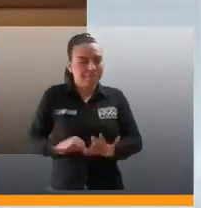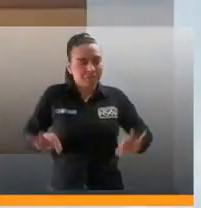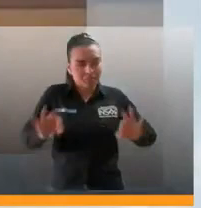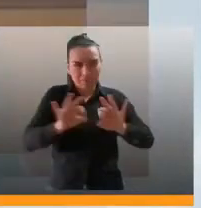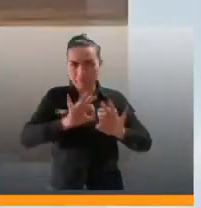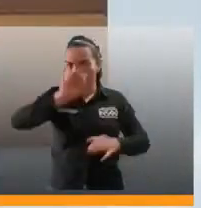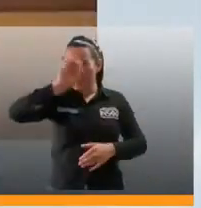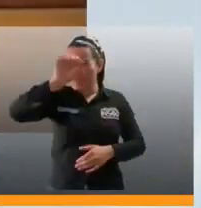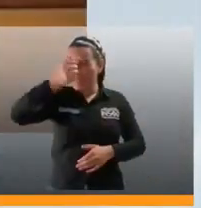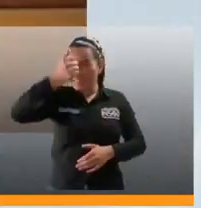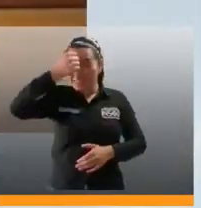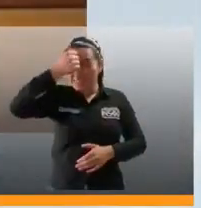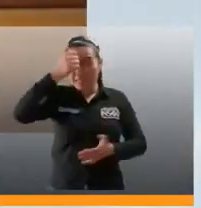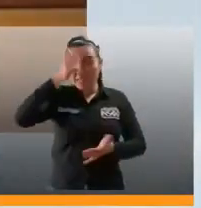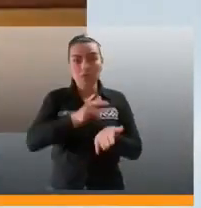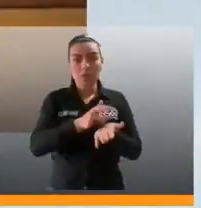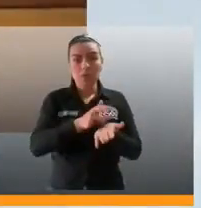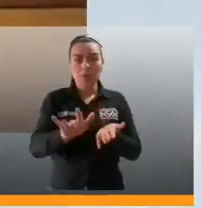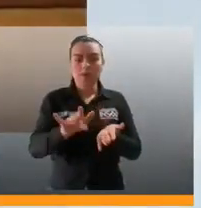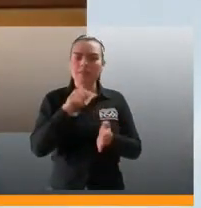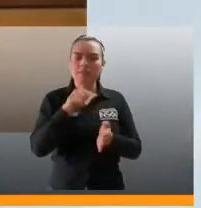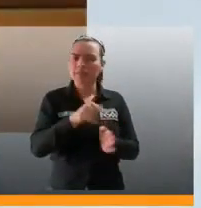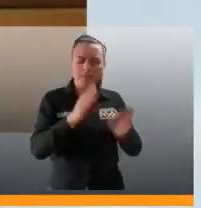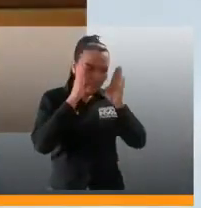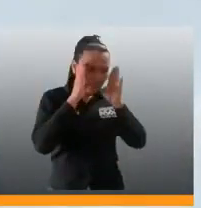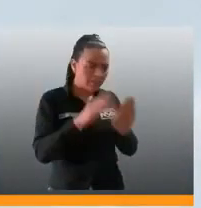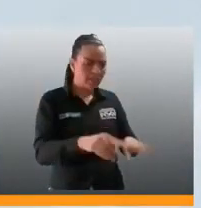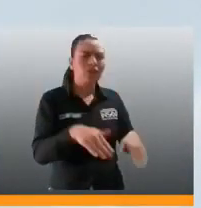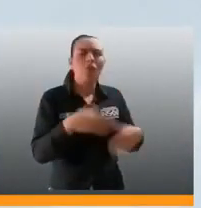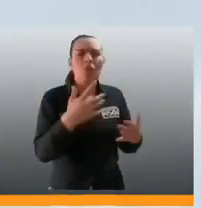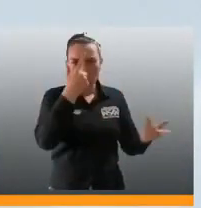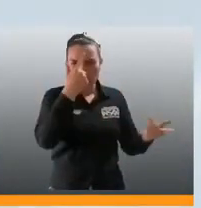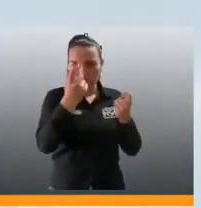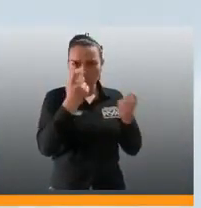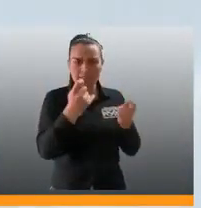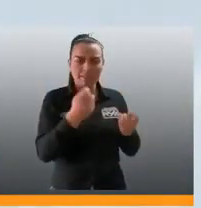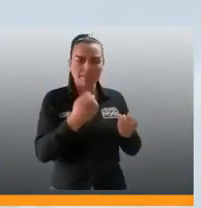pensar estrategias de trabajo de diferentes maneras.